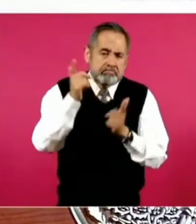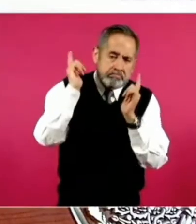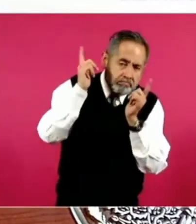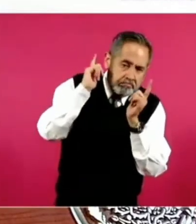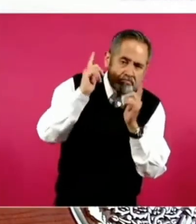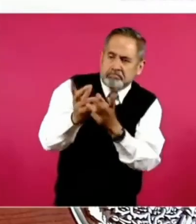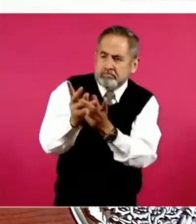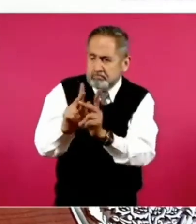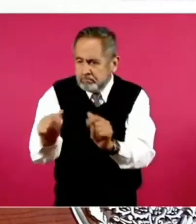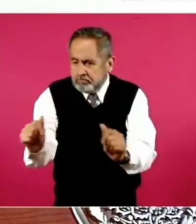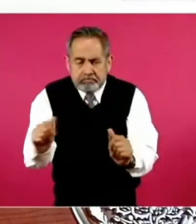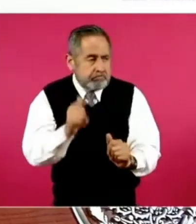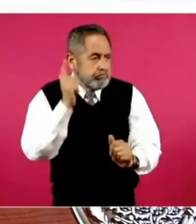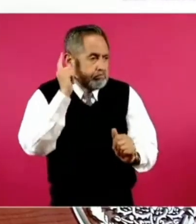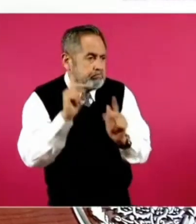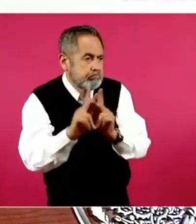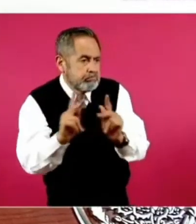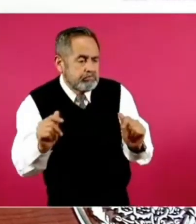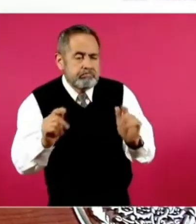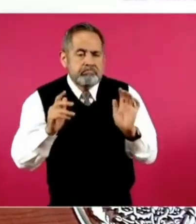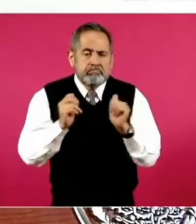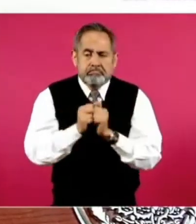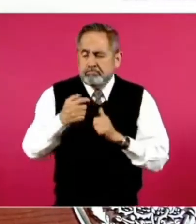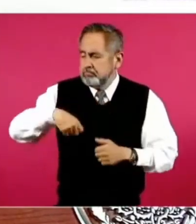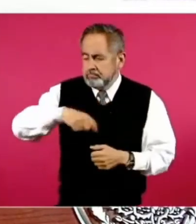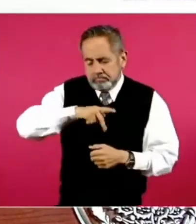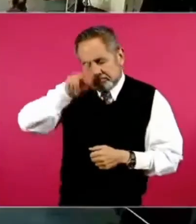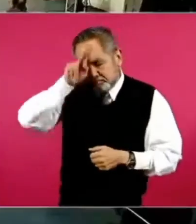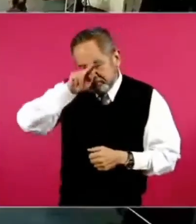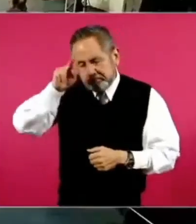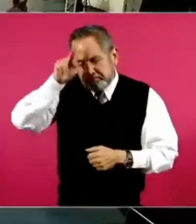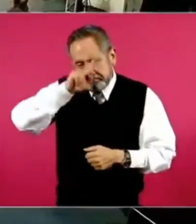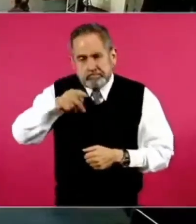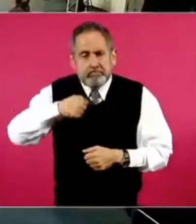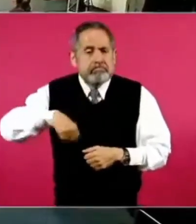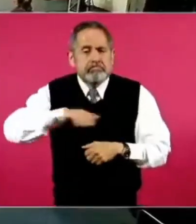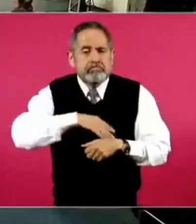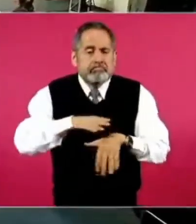y actuar con prudencia y no dejarnos